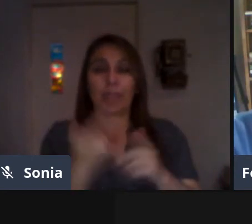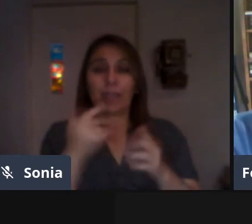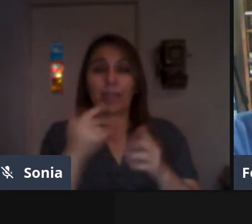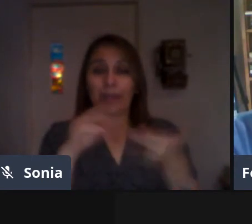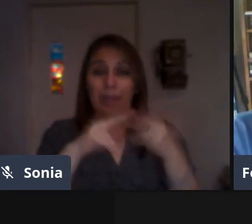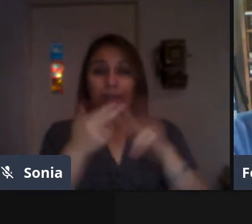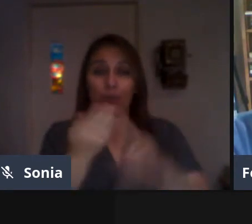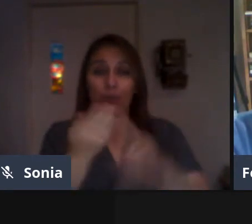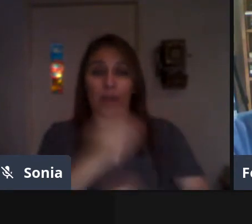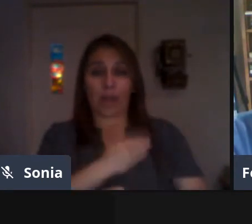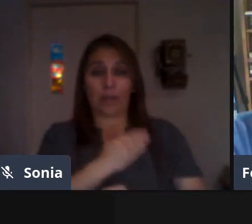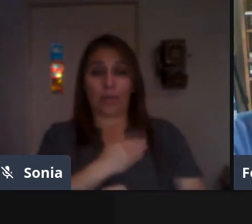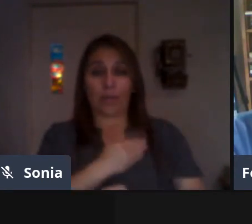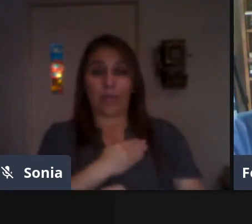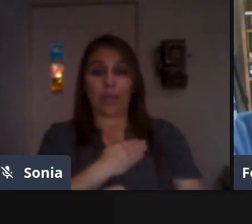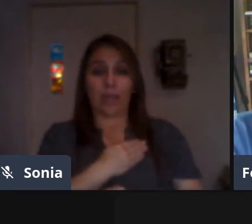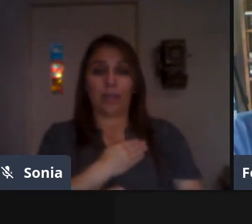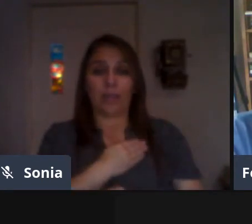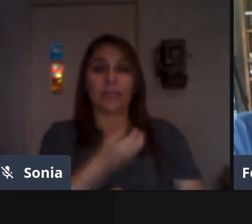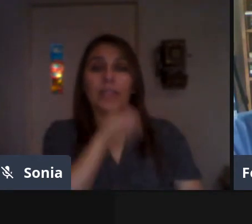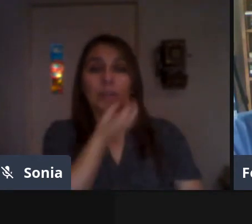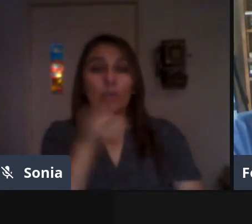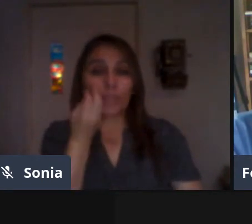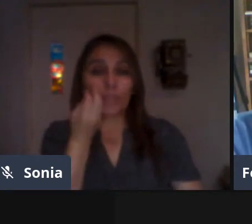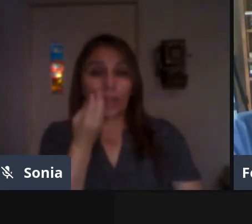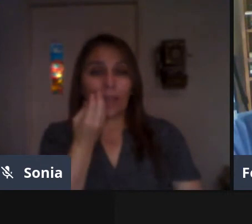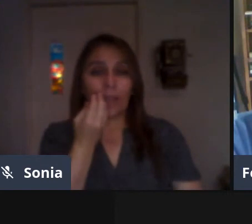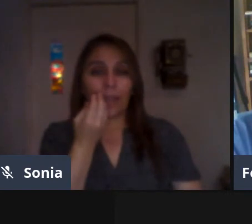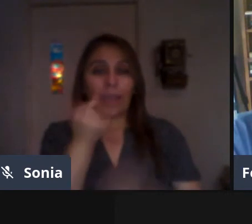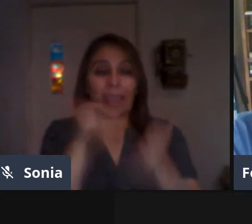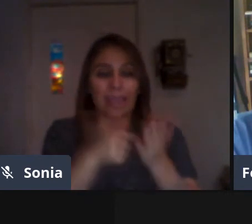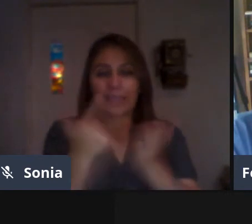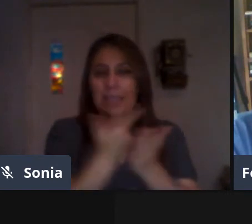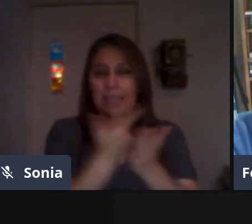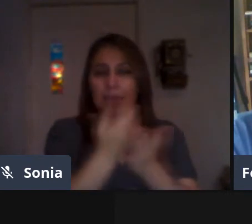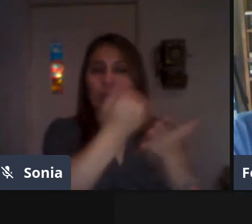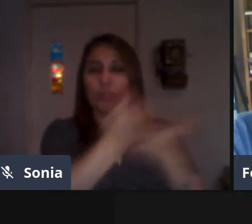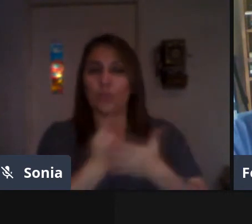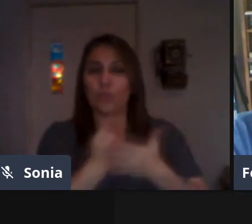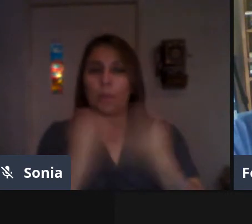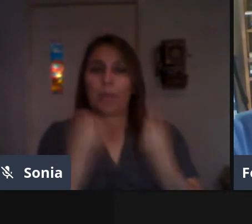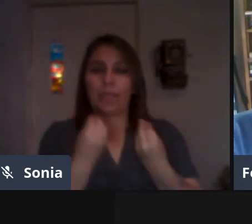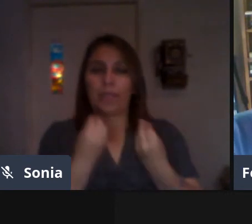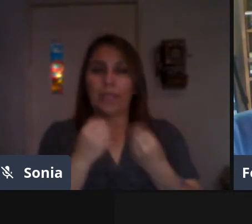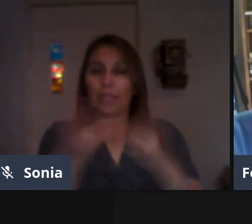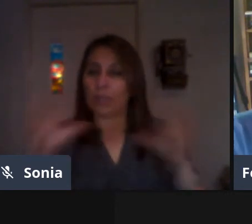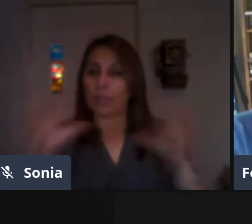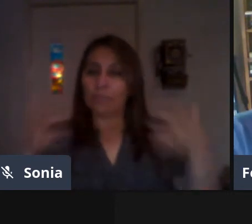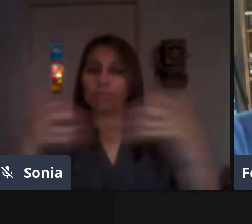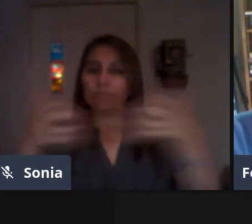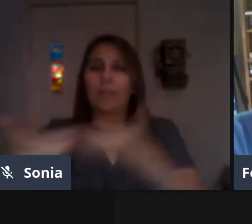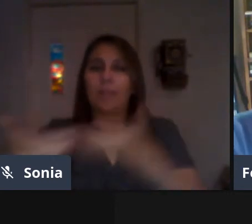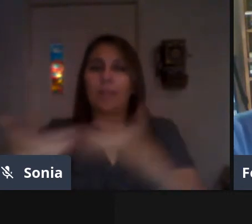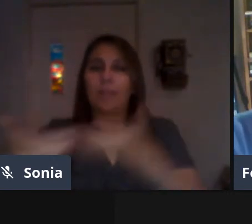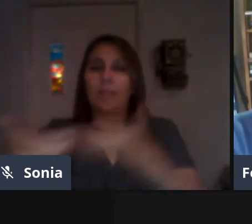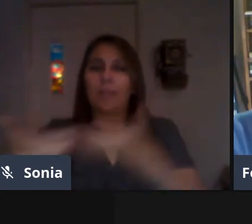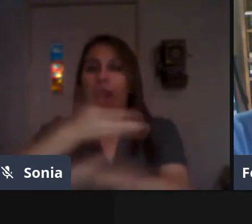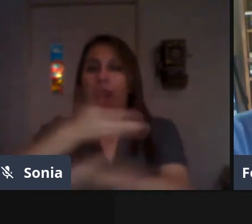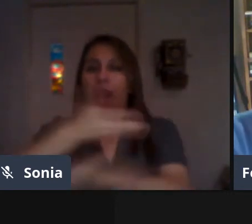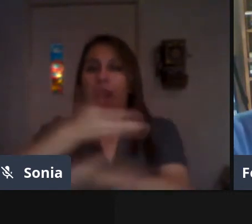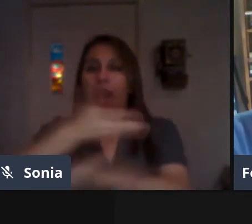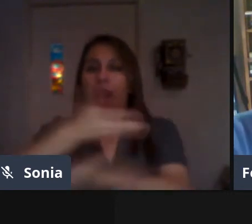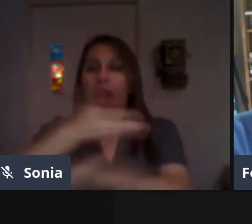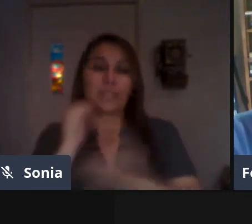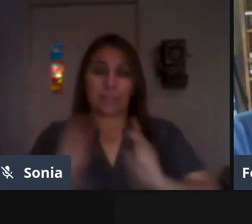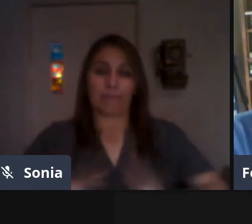no saldría feliz pues nos permite joan empezar a conversar sobre sobre esa experiencia de vida y